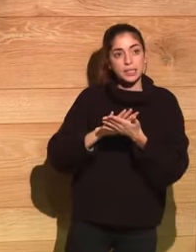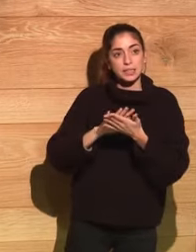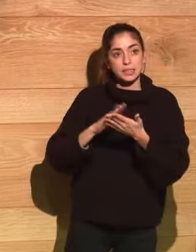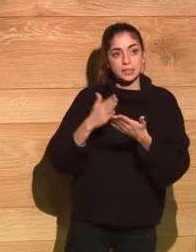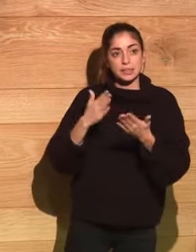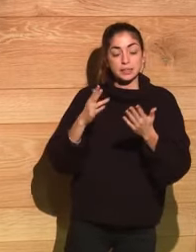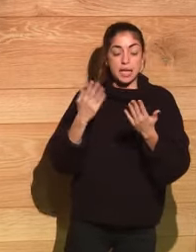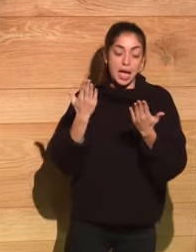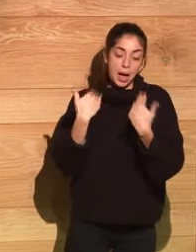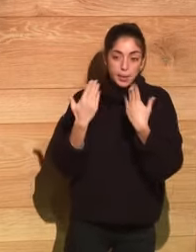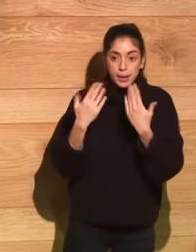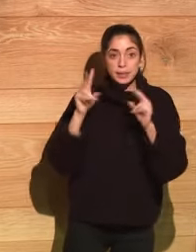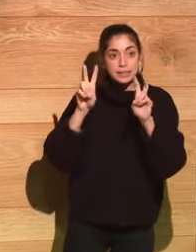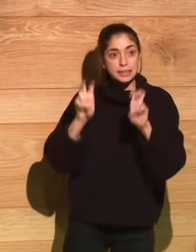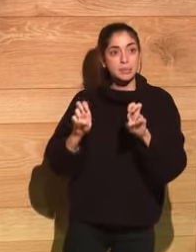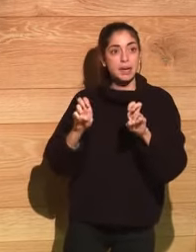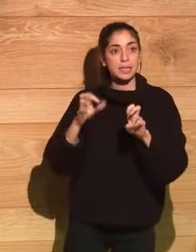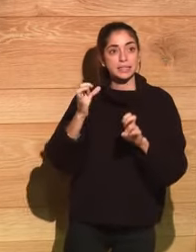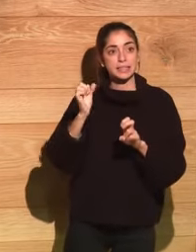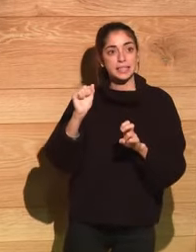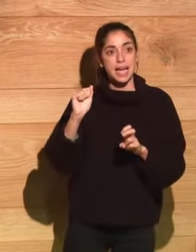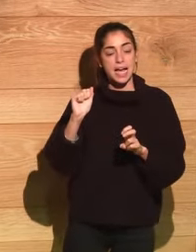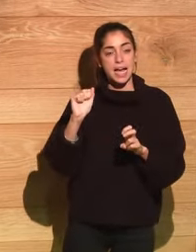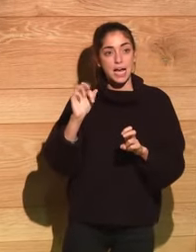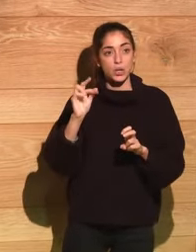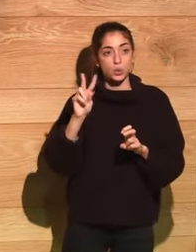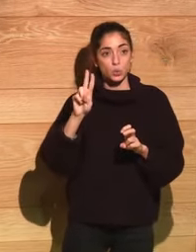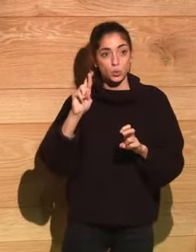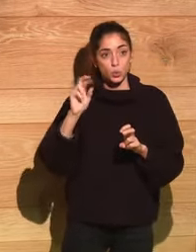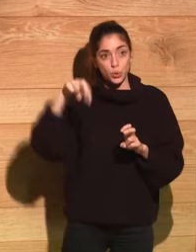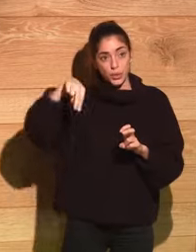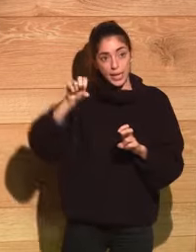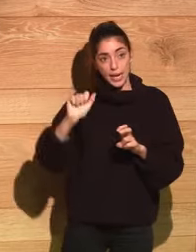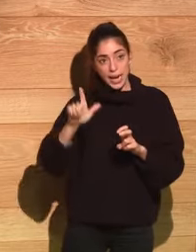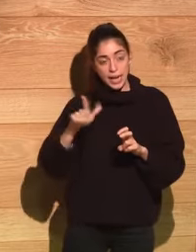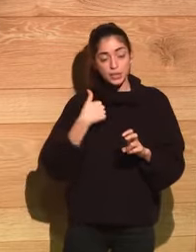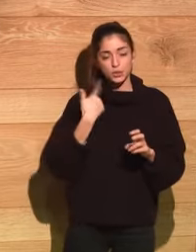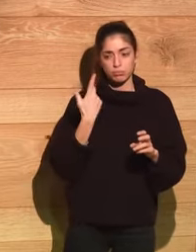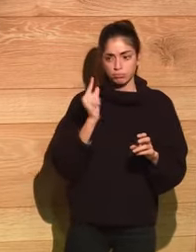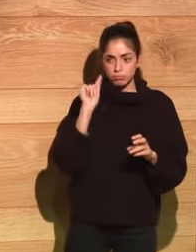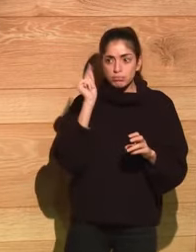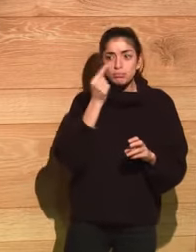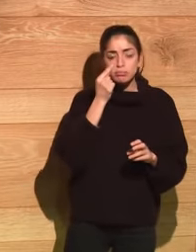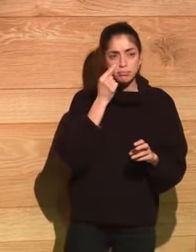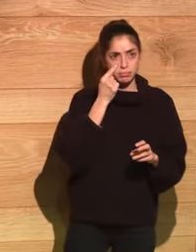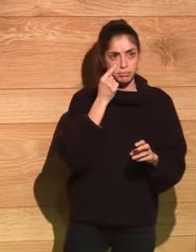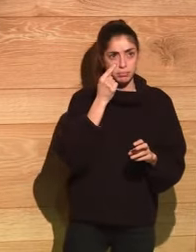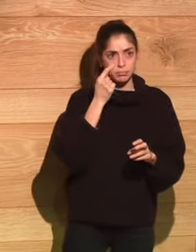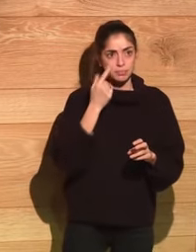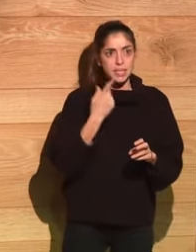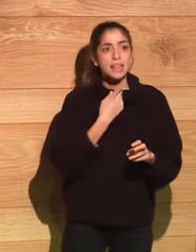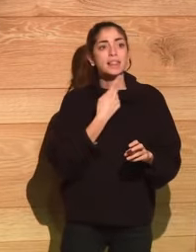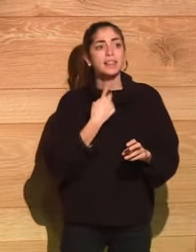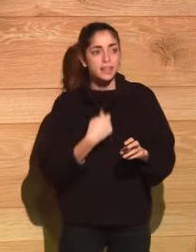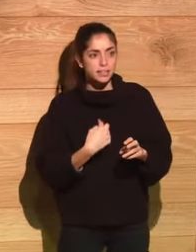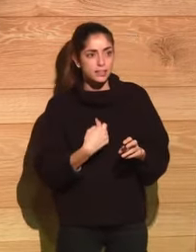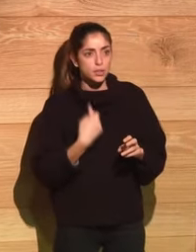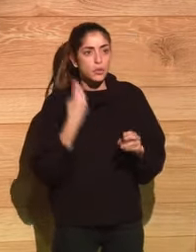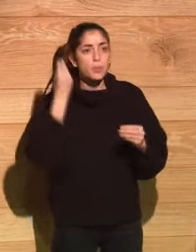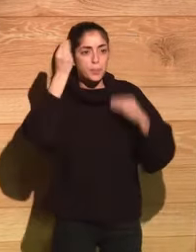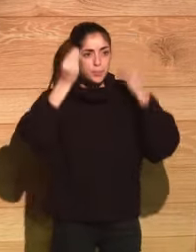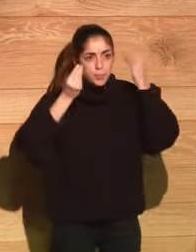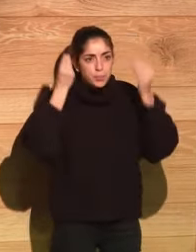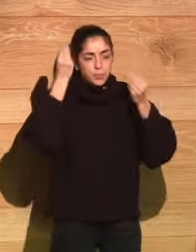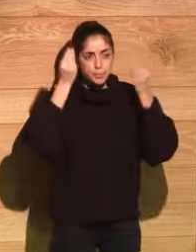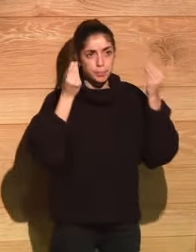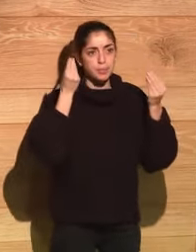proyecto que traéis entre manos, y de repente me di cuenta de que el deseo se ha pensado mucho, ¿no? Es decir,